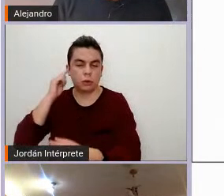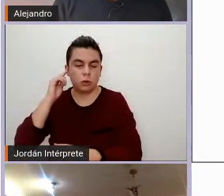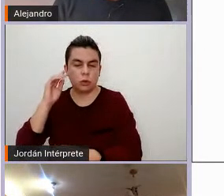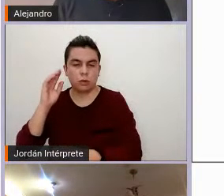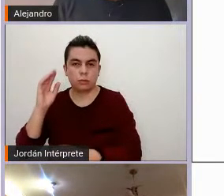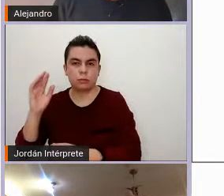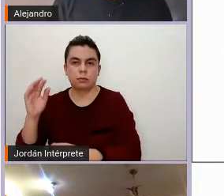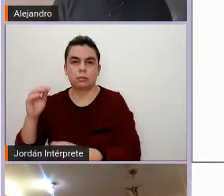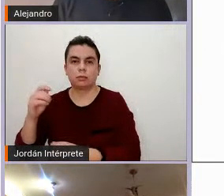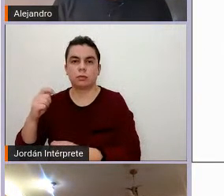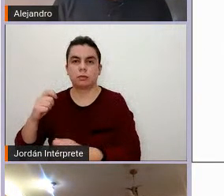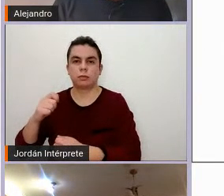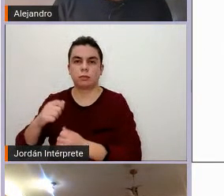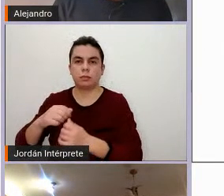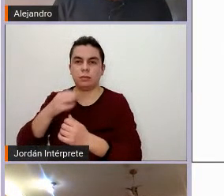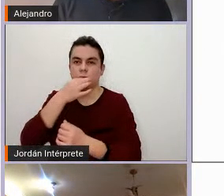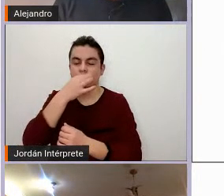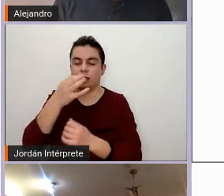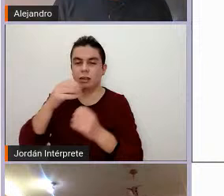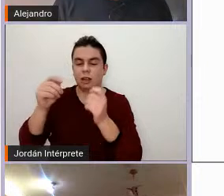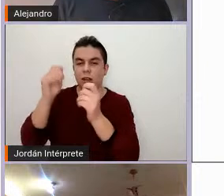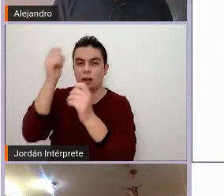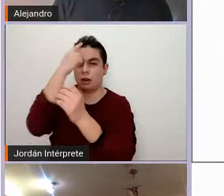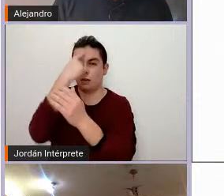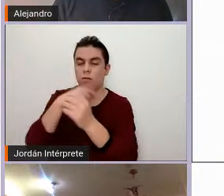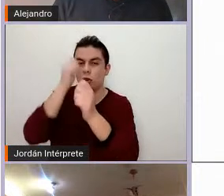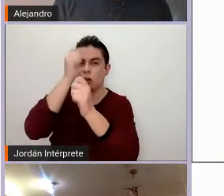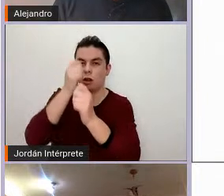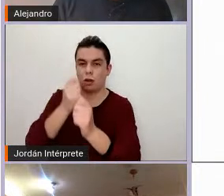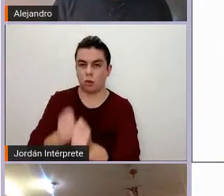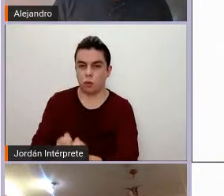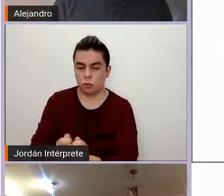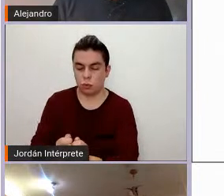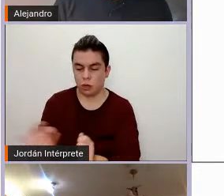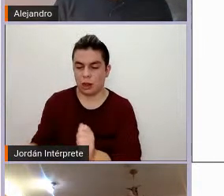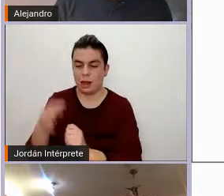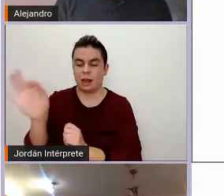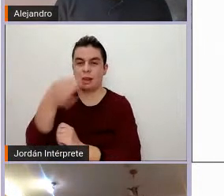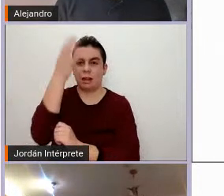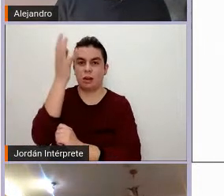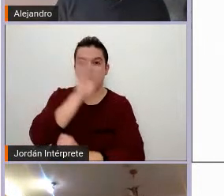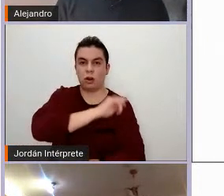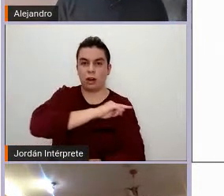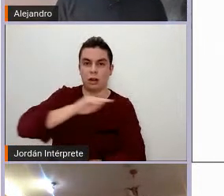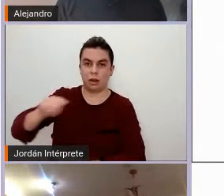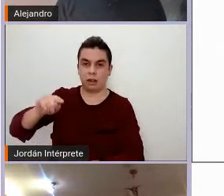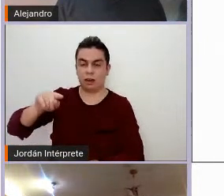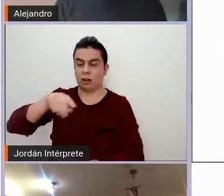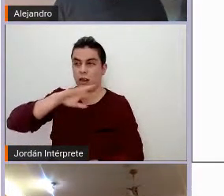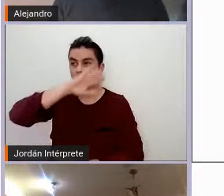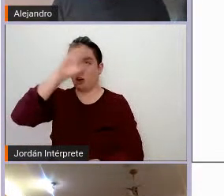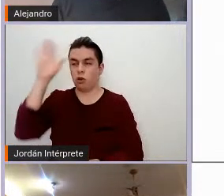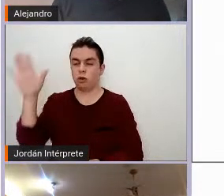tapicerías devienen cantares, la escultura es de hilos, la línea es color. Cierro comillas.